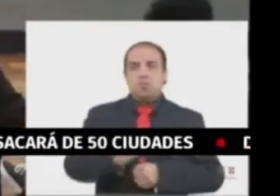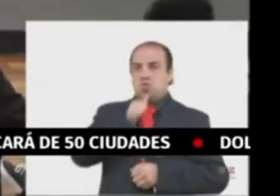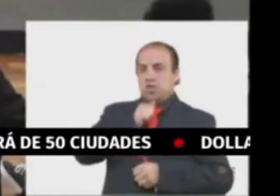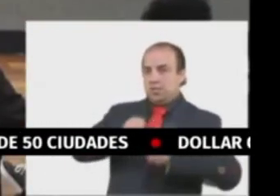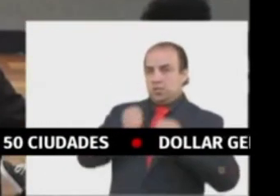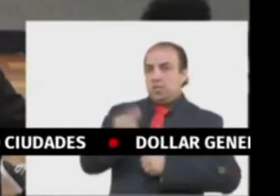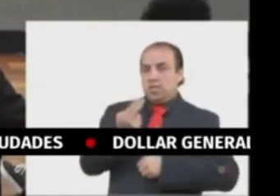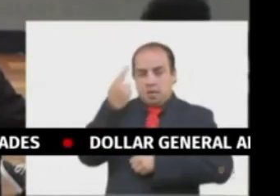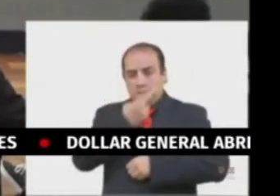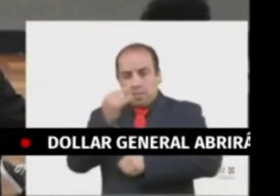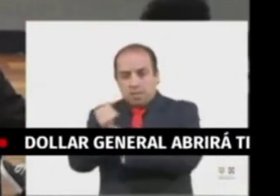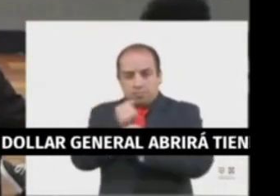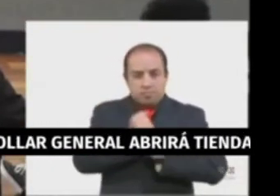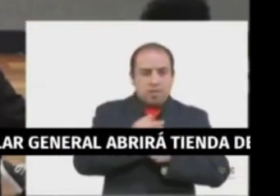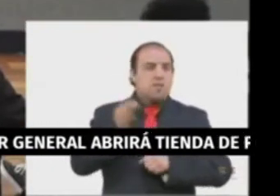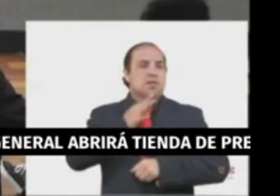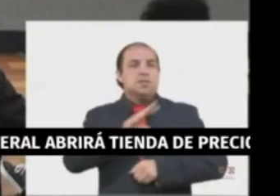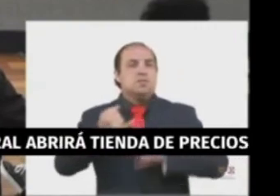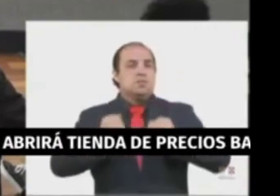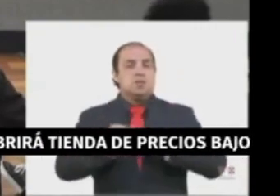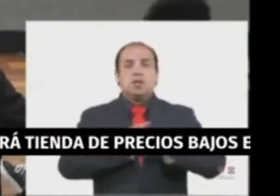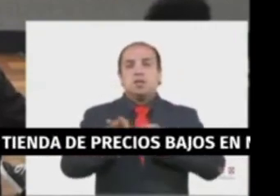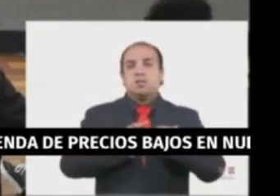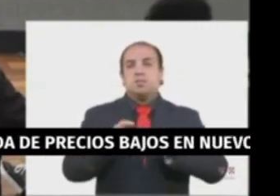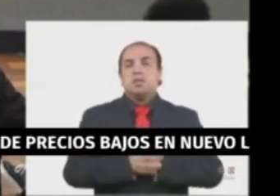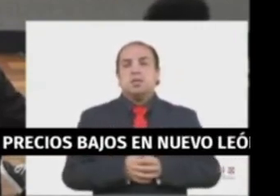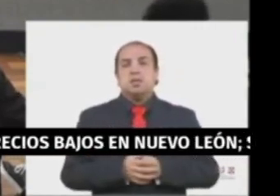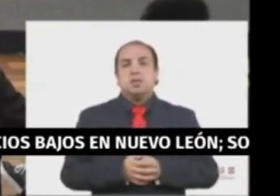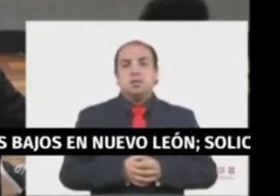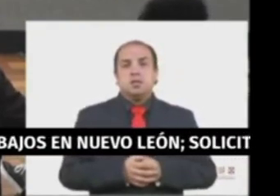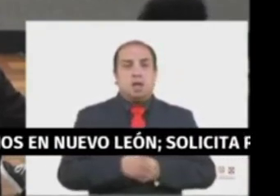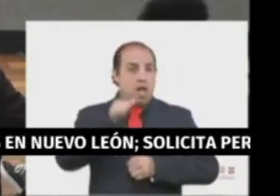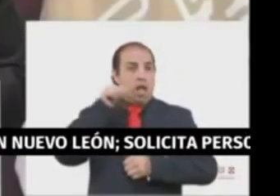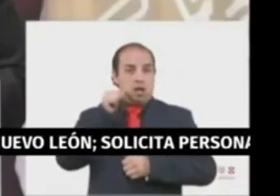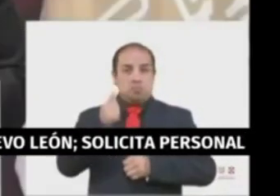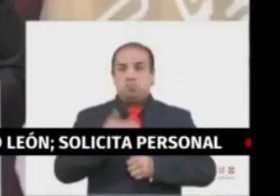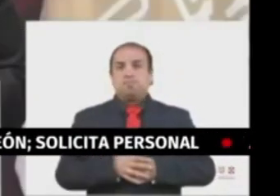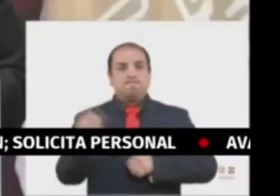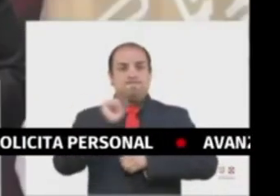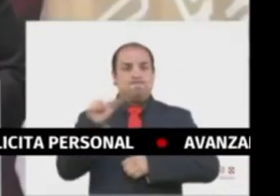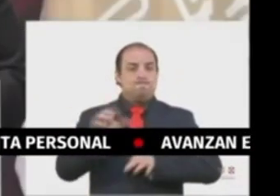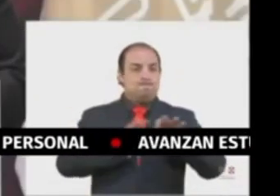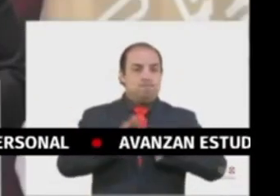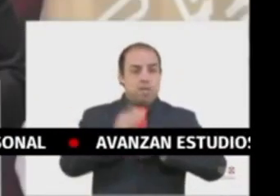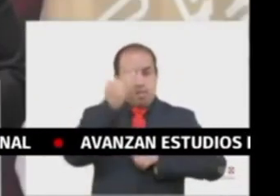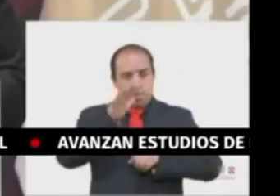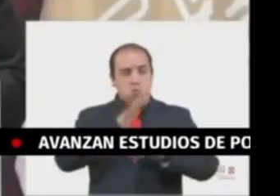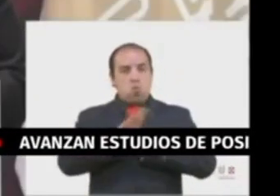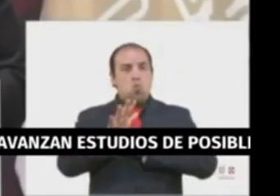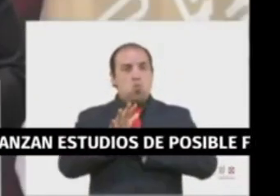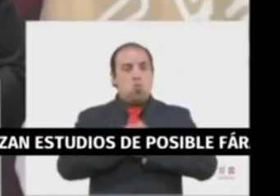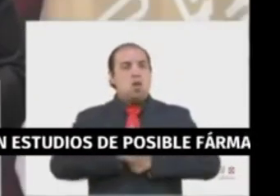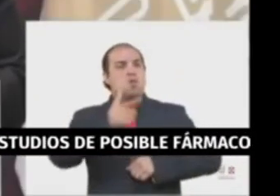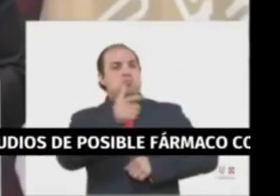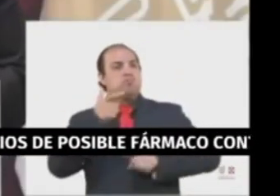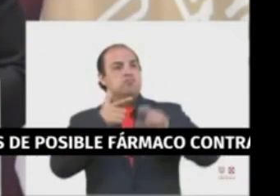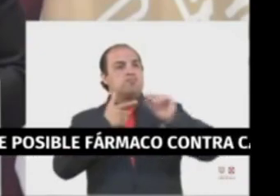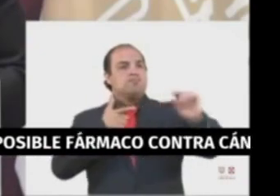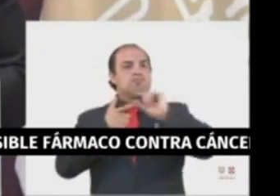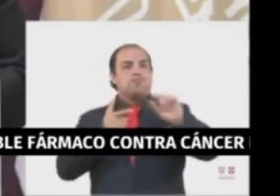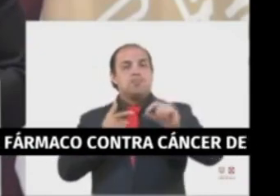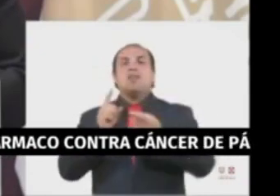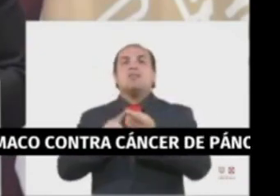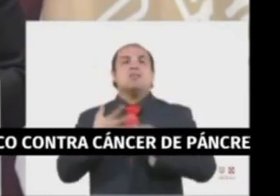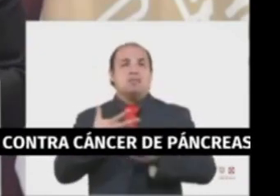vamos a hacer es esperar los peritajes de la Fiscalía General de Justicia, que están trabajando de manera diligente desde el día de ayer, para saber exactamente la trayectoria de los disparos